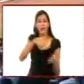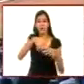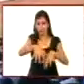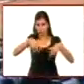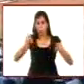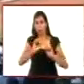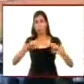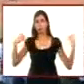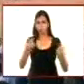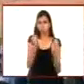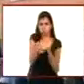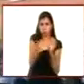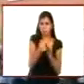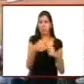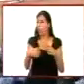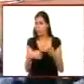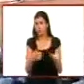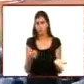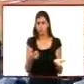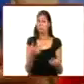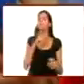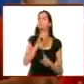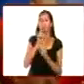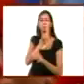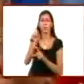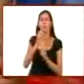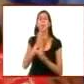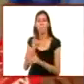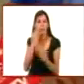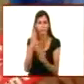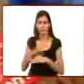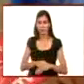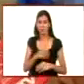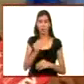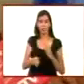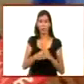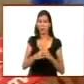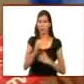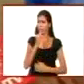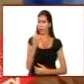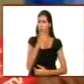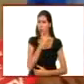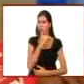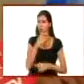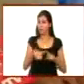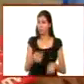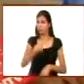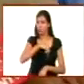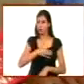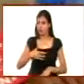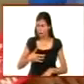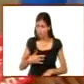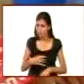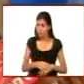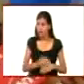estadio universitario para espectáculos. Y esto fue lo que respondió. No, eso todavía no lo tenemos informado, pero nosotros también queremos llegar